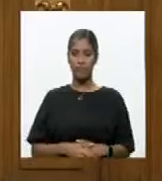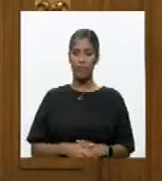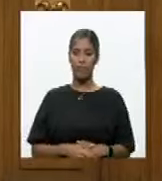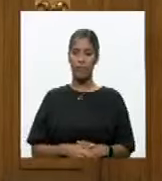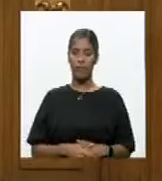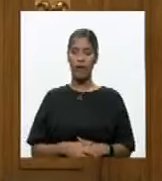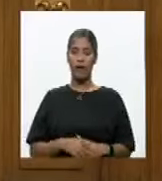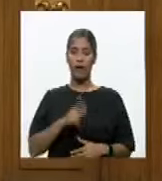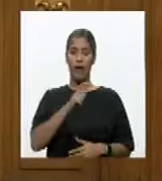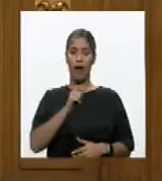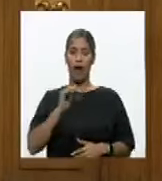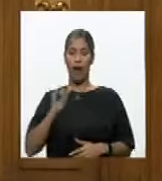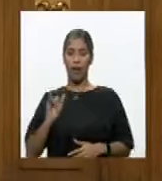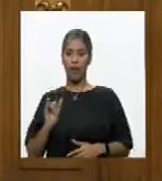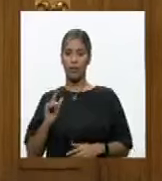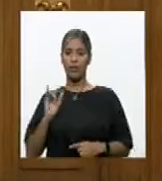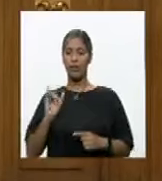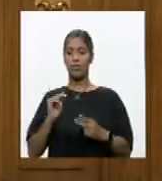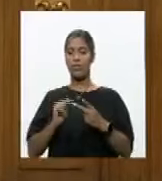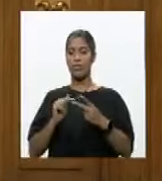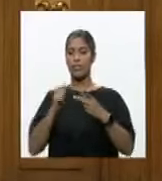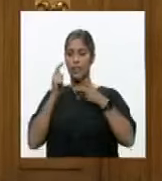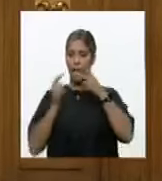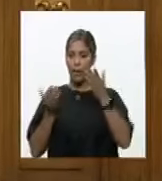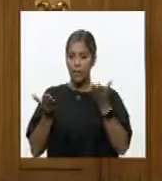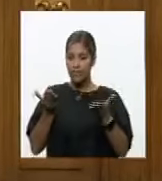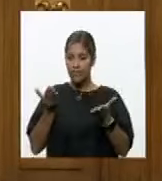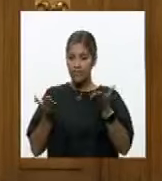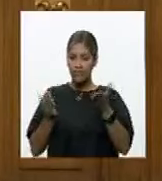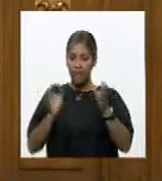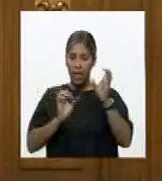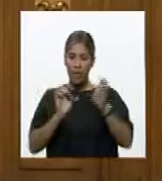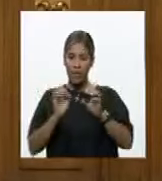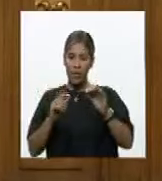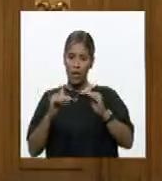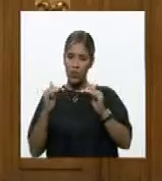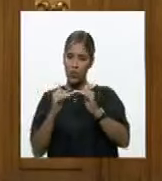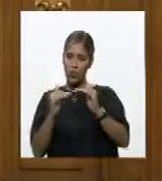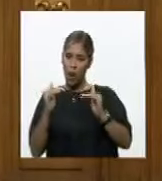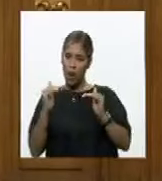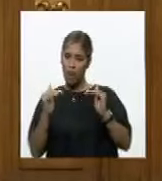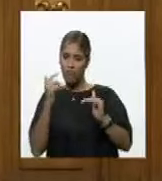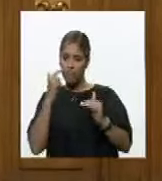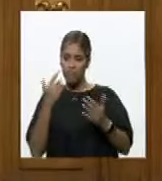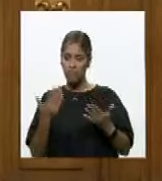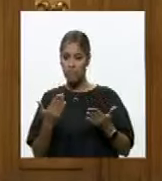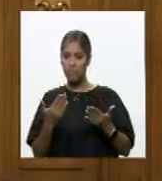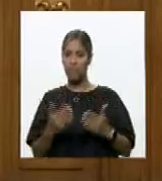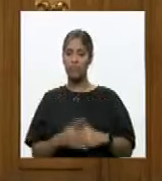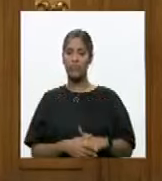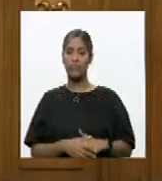entre Alí y nuestro comandante Chávez. De repente,